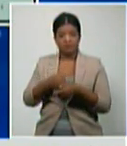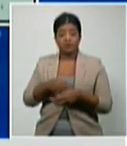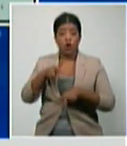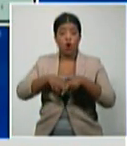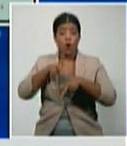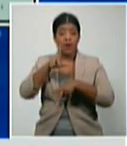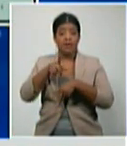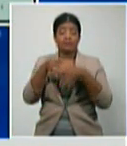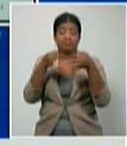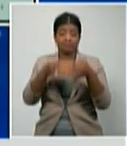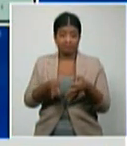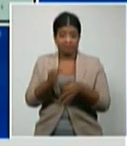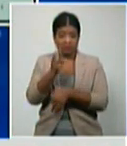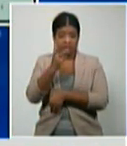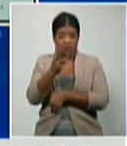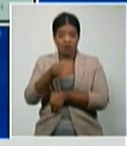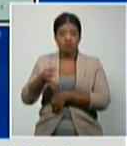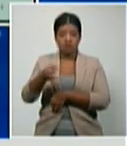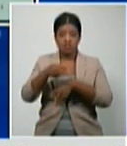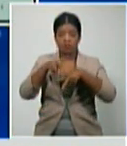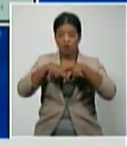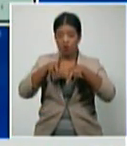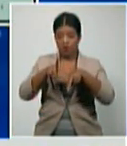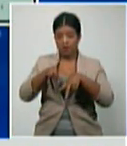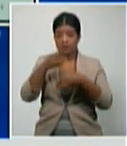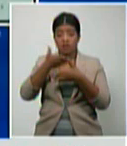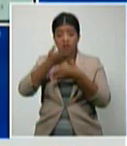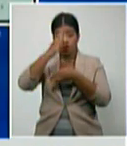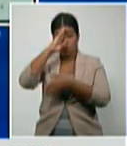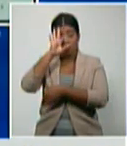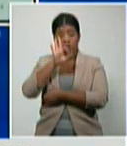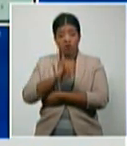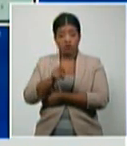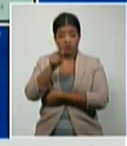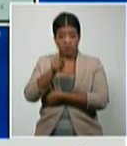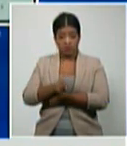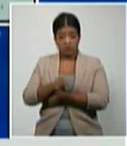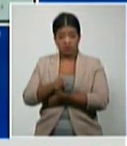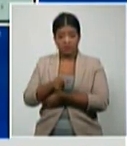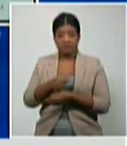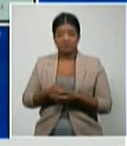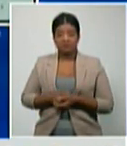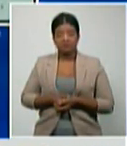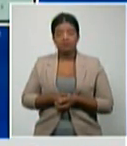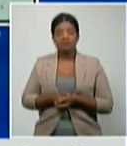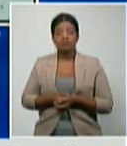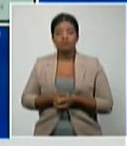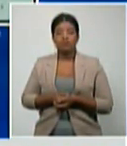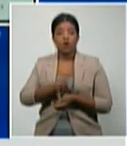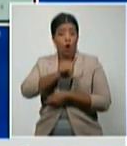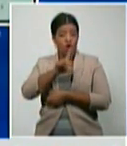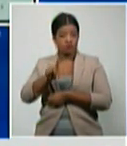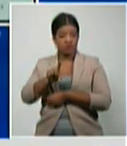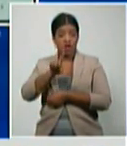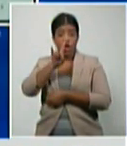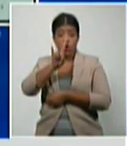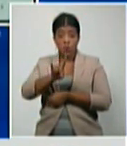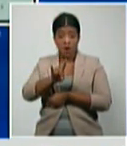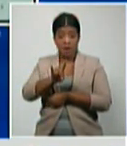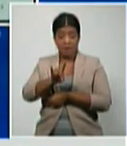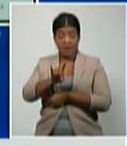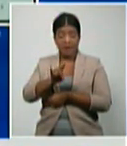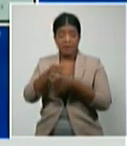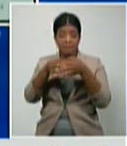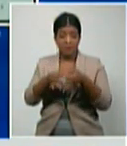con 11 casos importados, 9 de Santiago de Cuba y 2 del municipio Contramaestre.